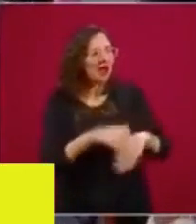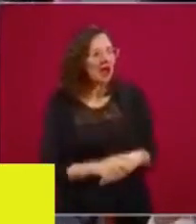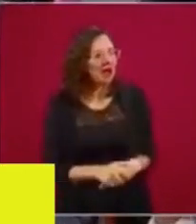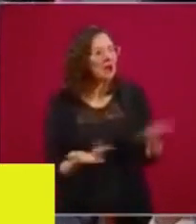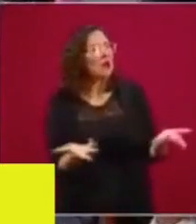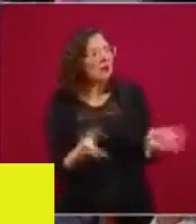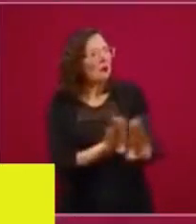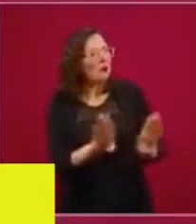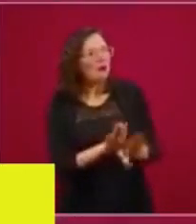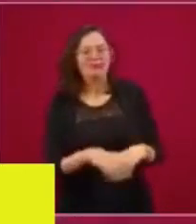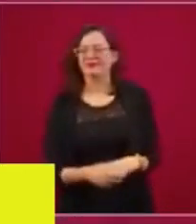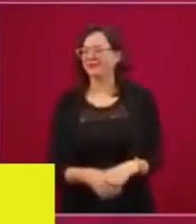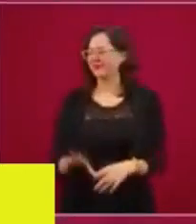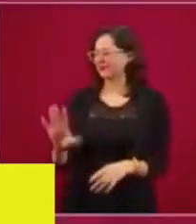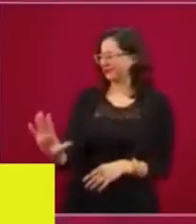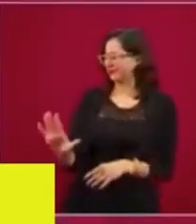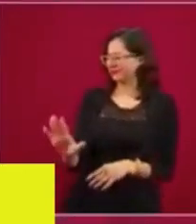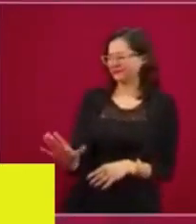eso.